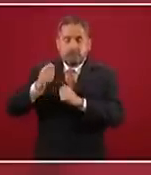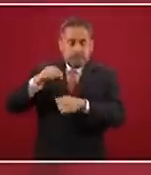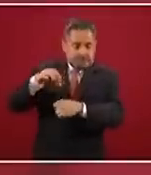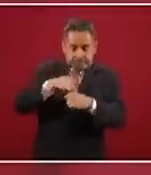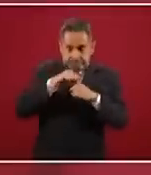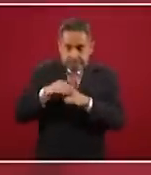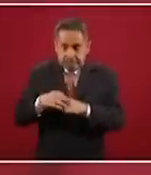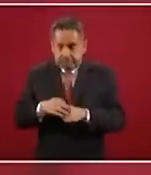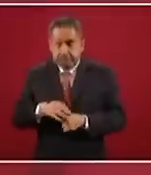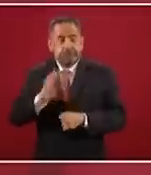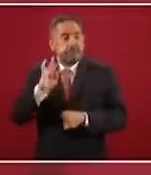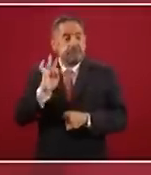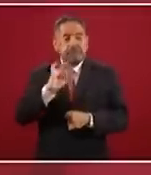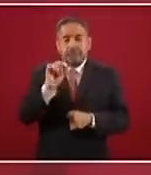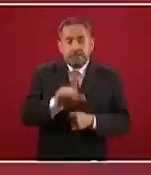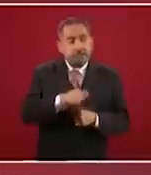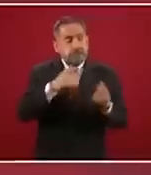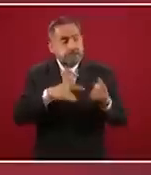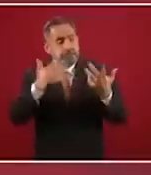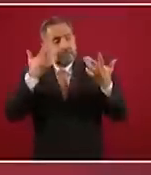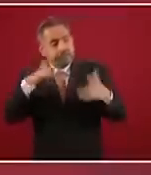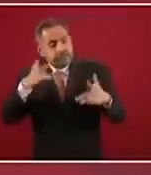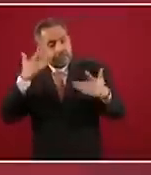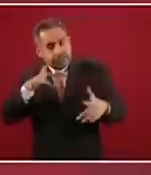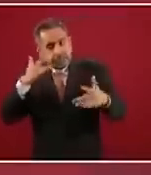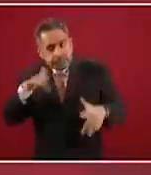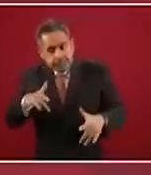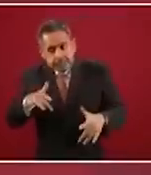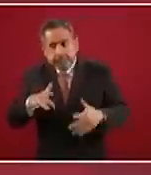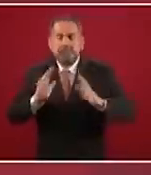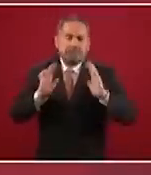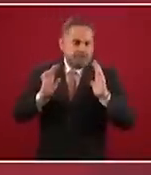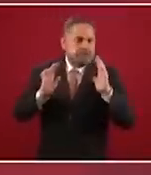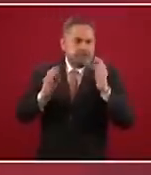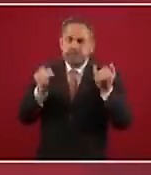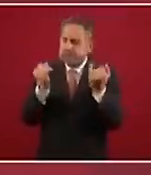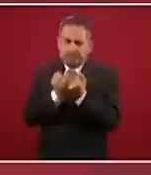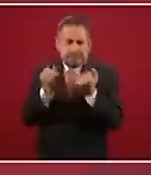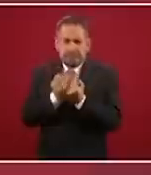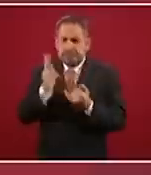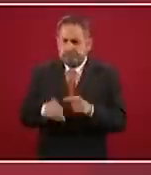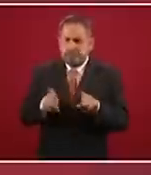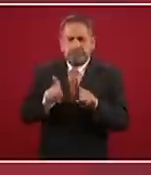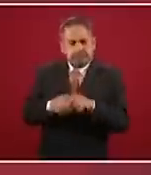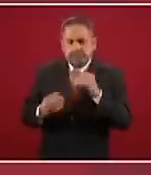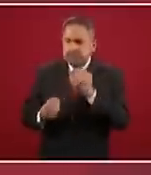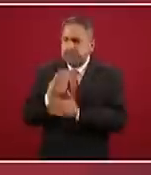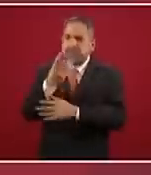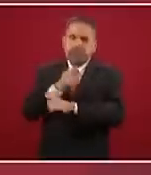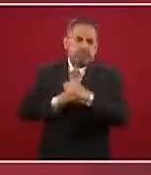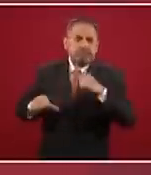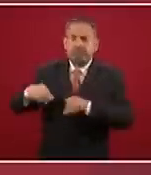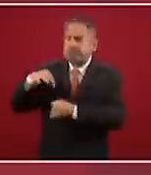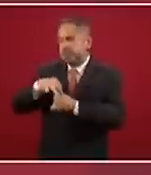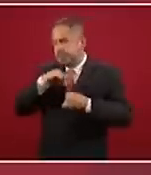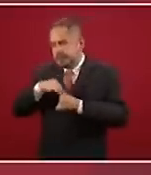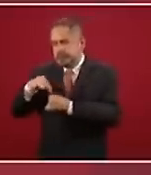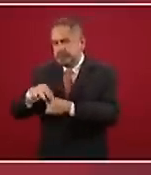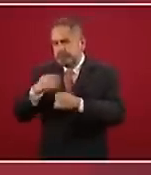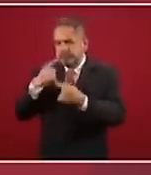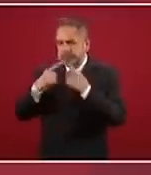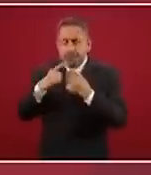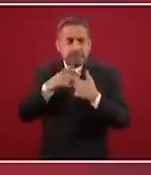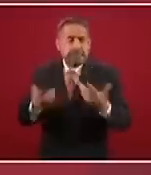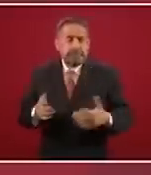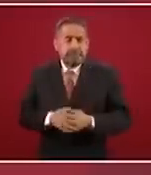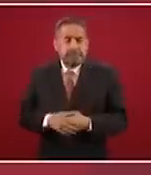de que hubiese otras renuncias, pues entonces procedería lo mismo. Es decir, digamos, esa es